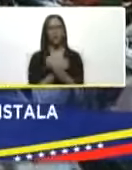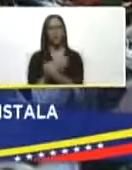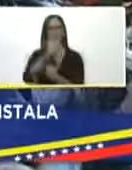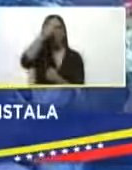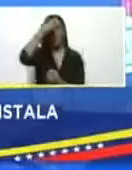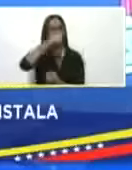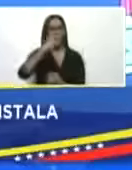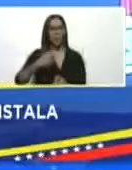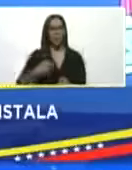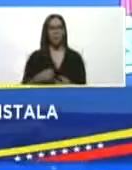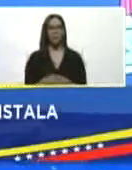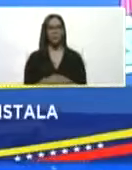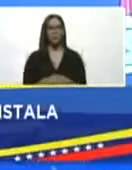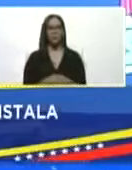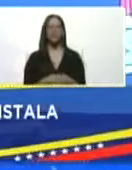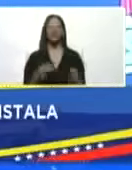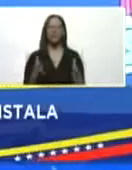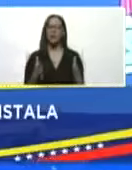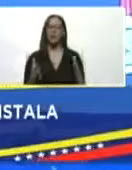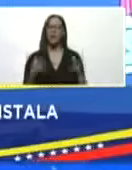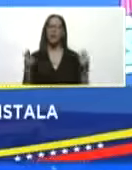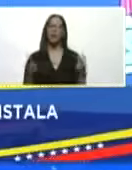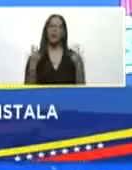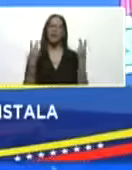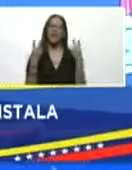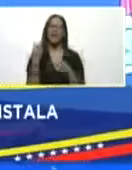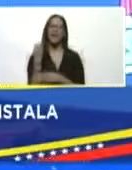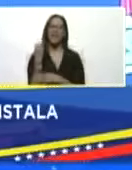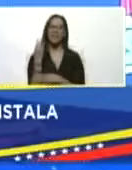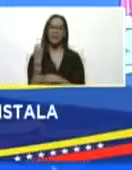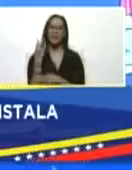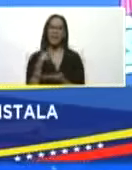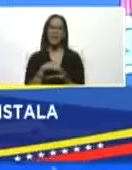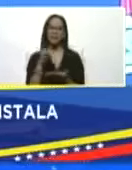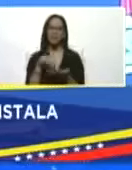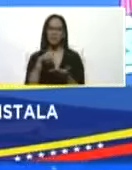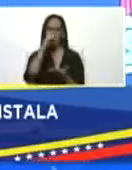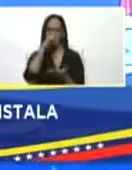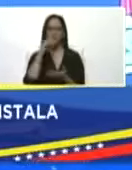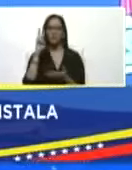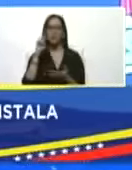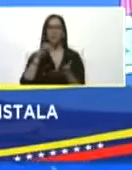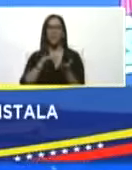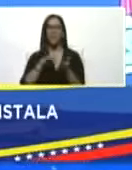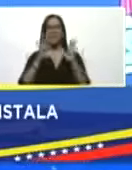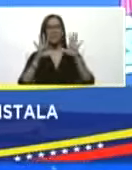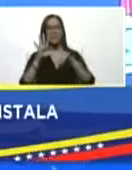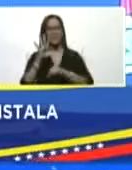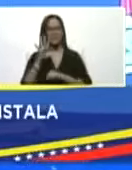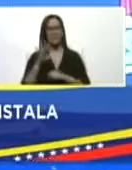pueblo y lograron una victoria en la Asamblea Nacional del año 2015.